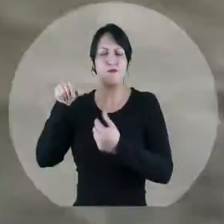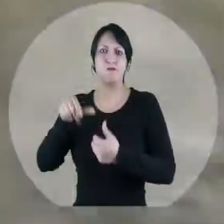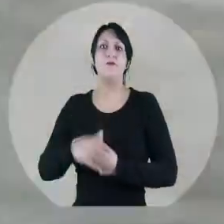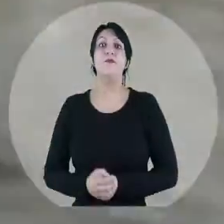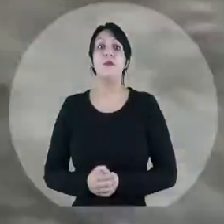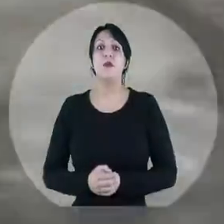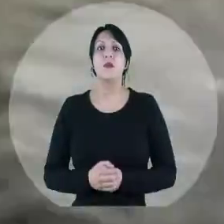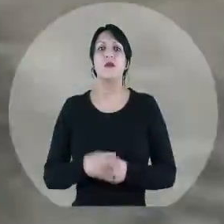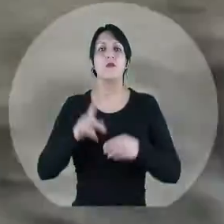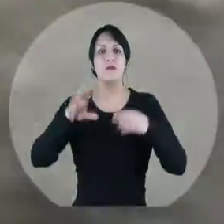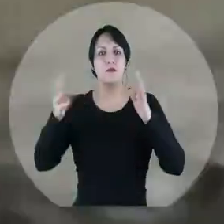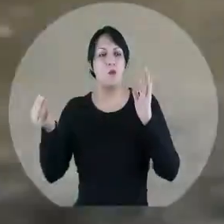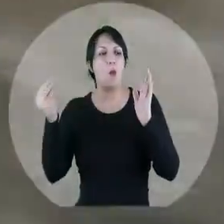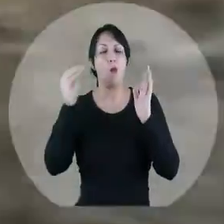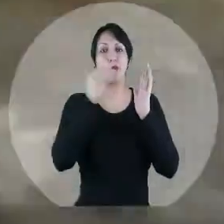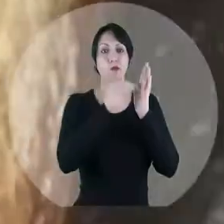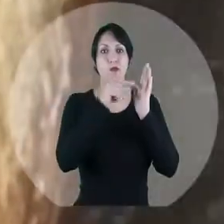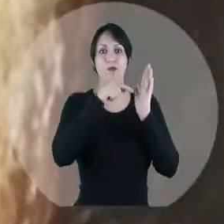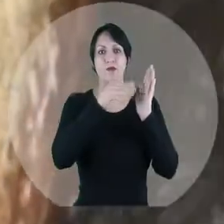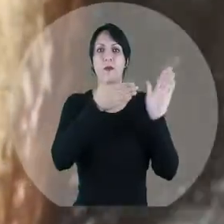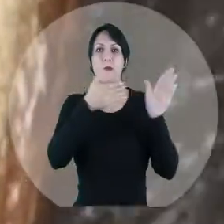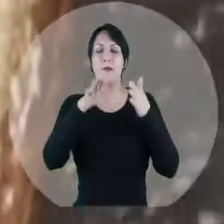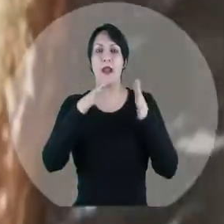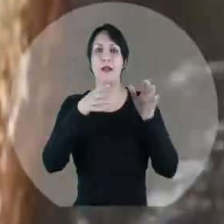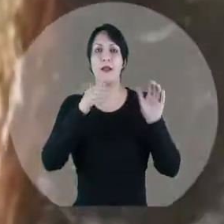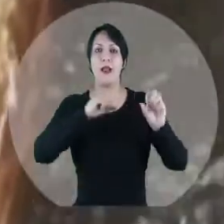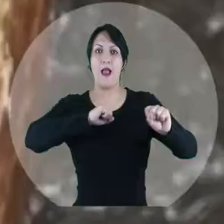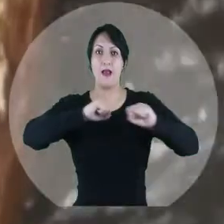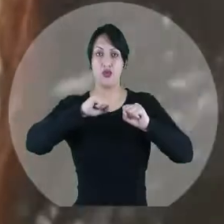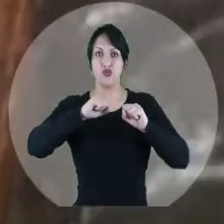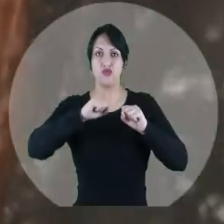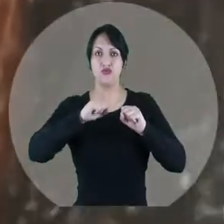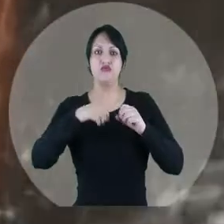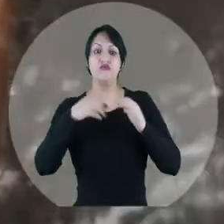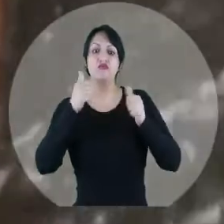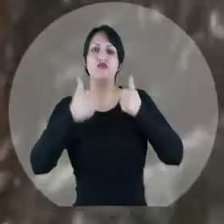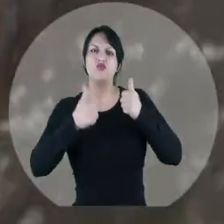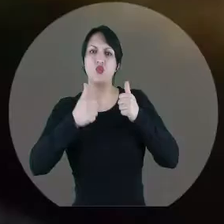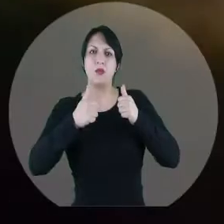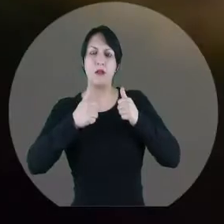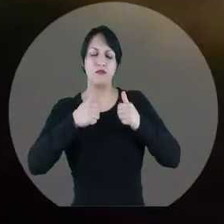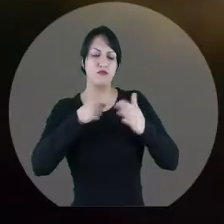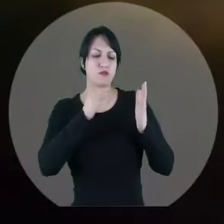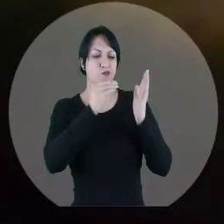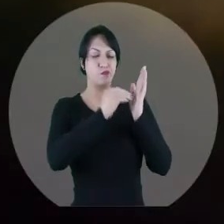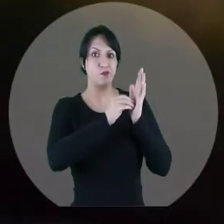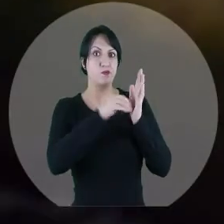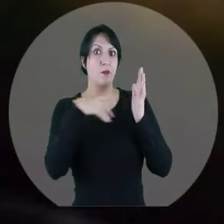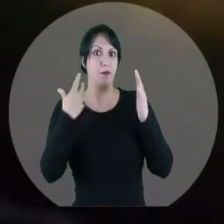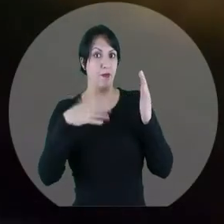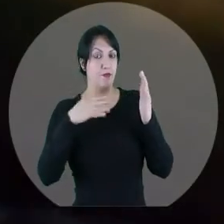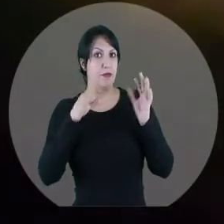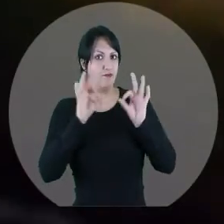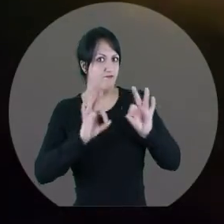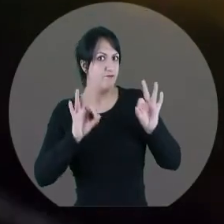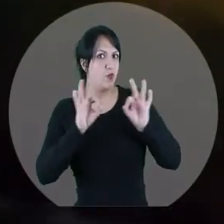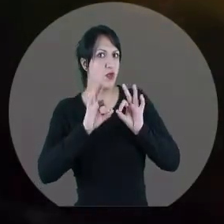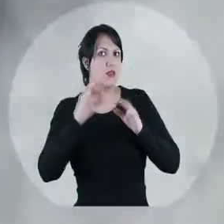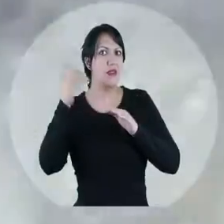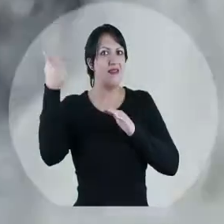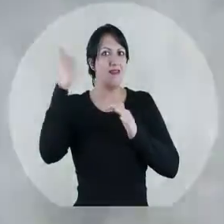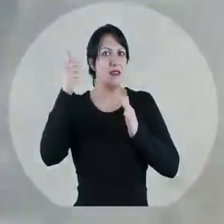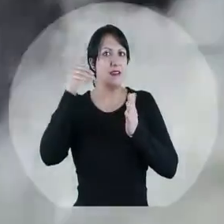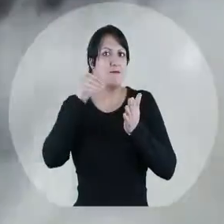estamos avanzando y la que se va a sumar al plan de acción que hemos entregado ya al Plan Departamental de Aguas, con un plan de